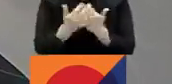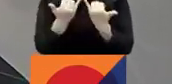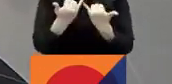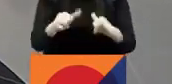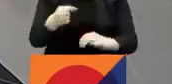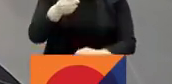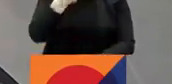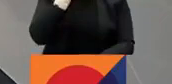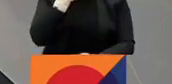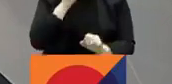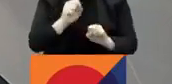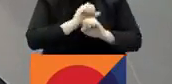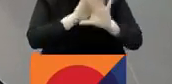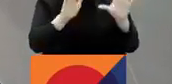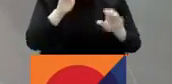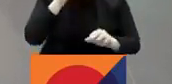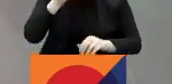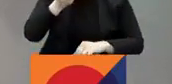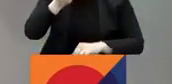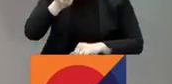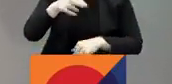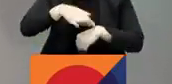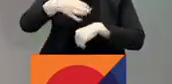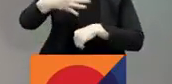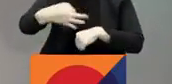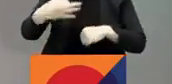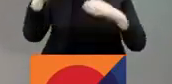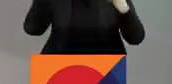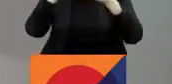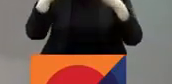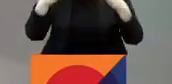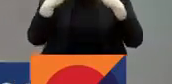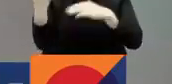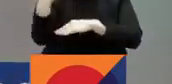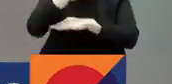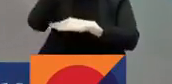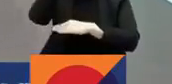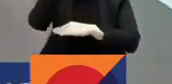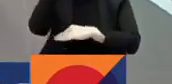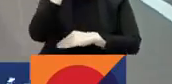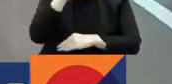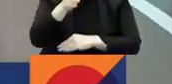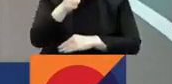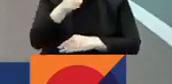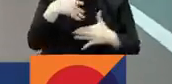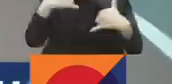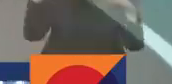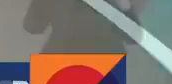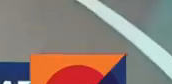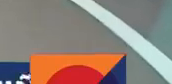que sí, pero nos vemos mañana a las 7 en punto aquí en RTVC Noticias, fin de semana, Camilo. Chao. Feliz noche.